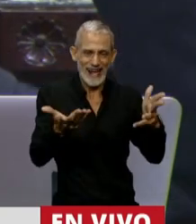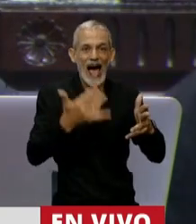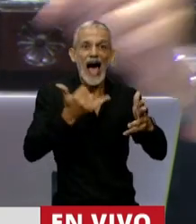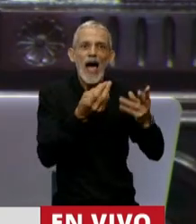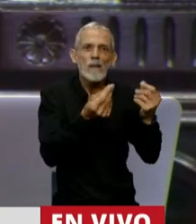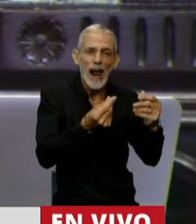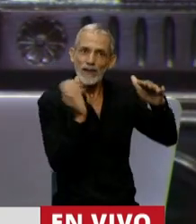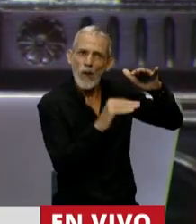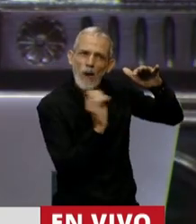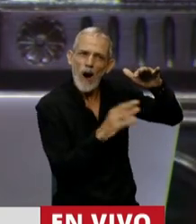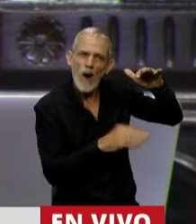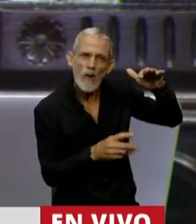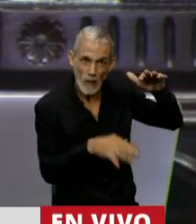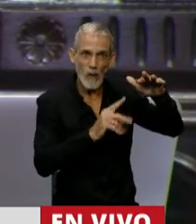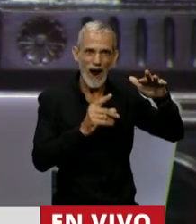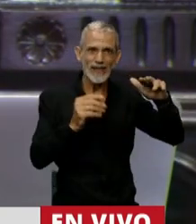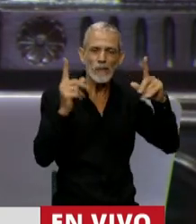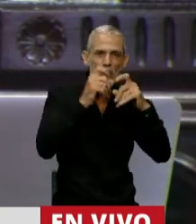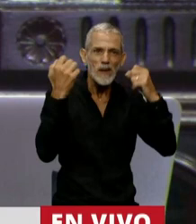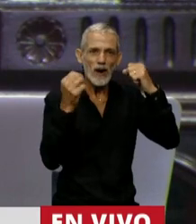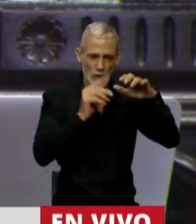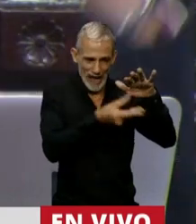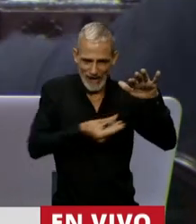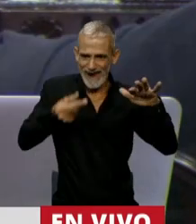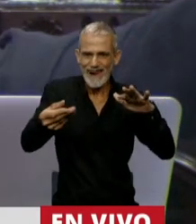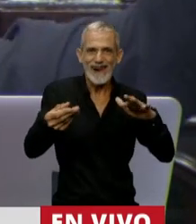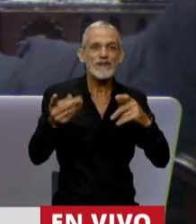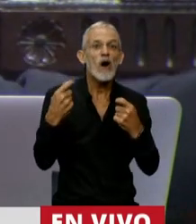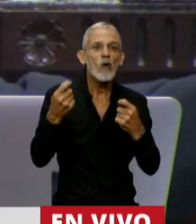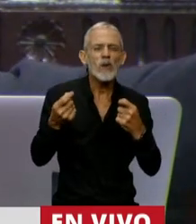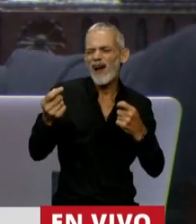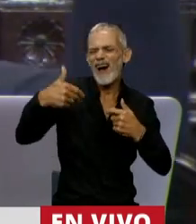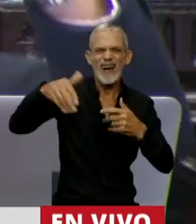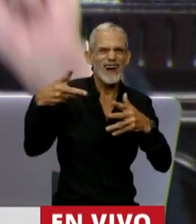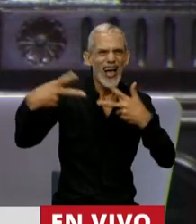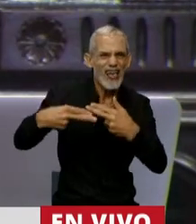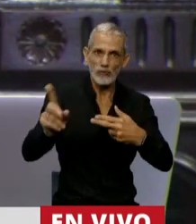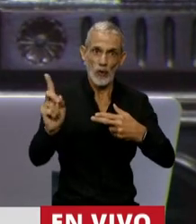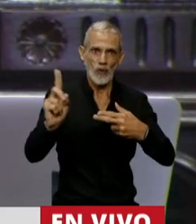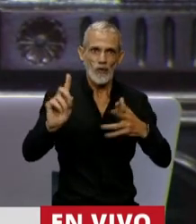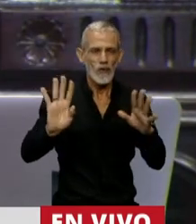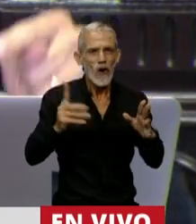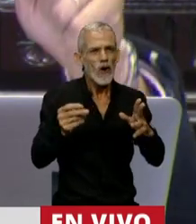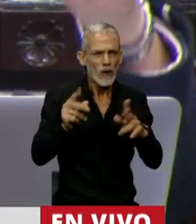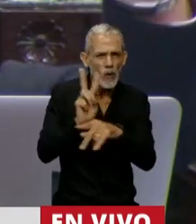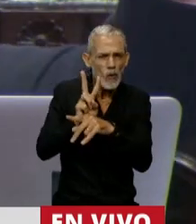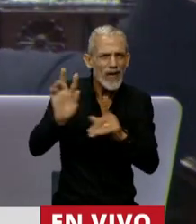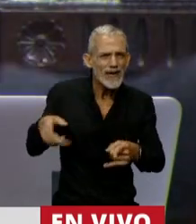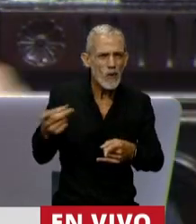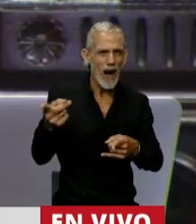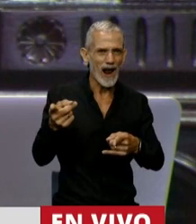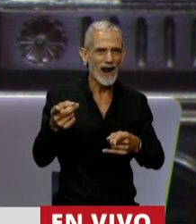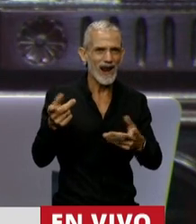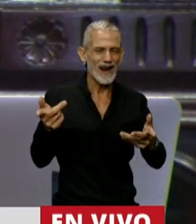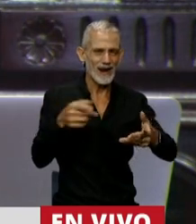y para garantizar a los jubilados que en épocas de vacas flacas no los íbamos a someter como este año o el que viene a ser